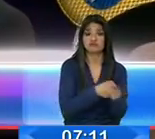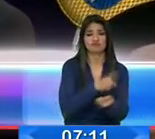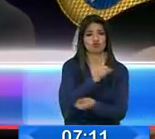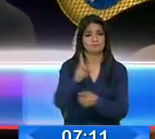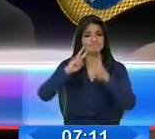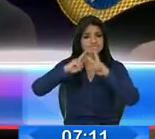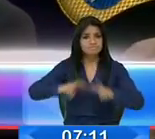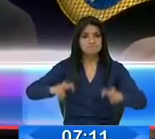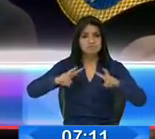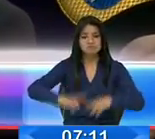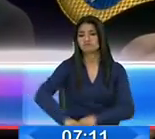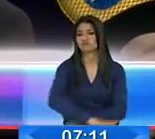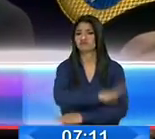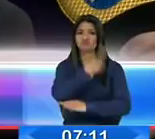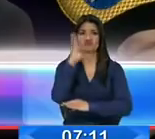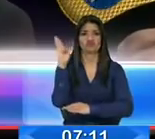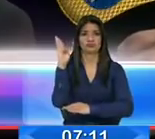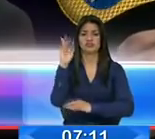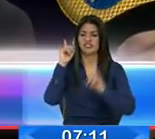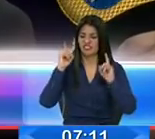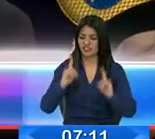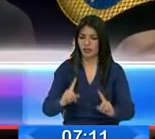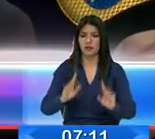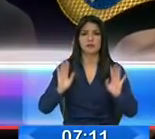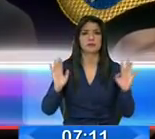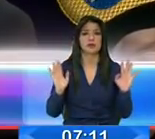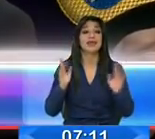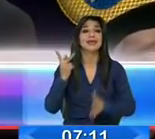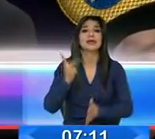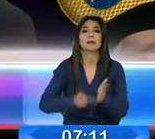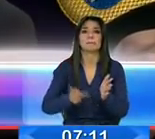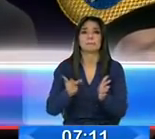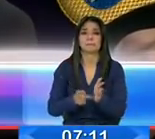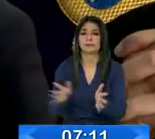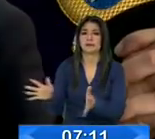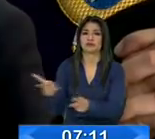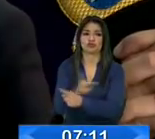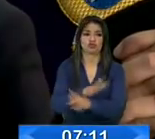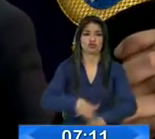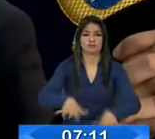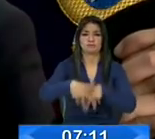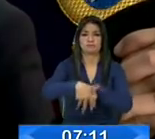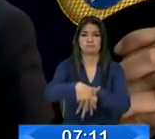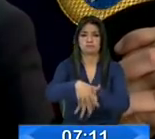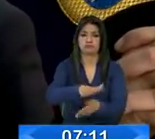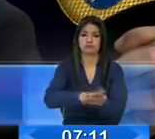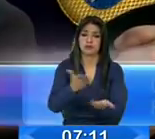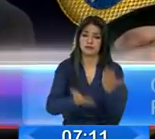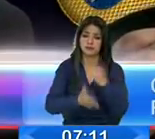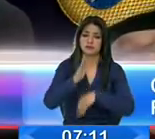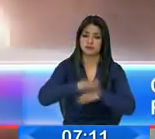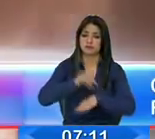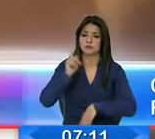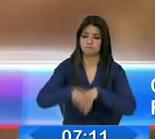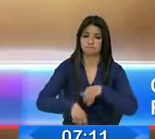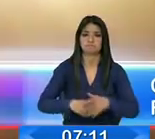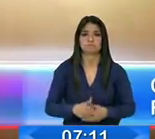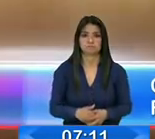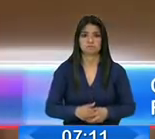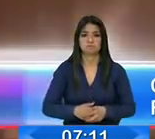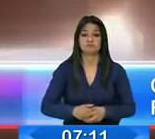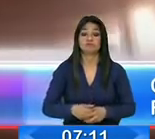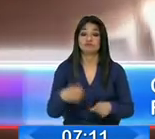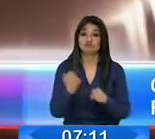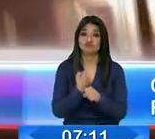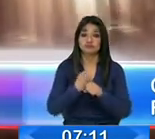investigar objetiva e imparcialmente los hechos de violencia que se suscitaron y sus posibles causas. Trabajo de investigación